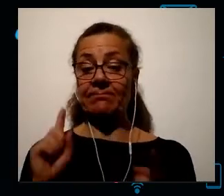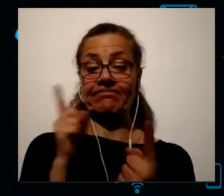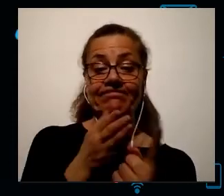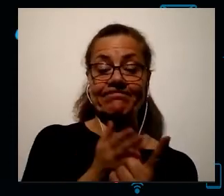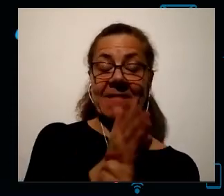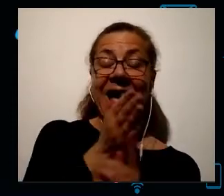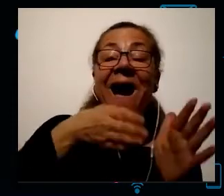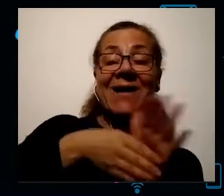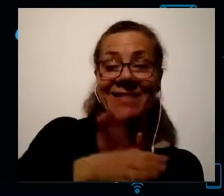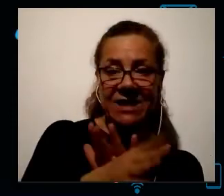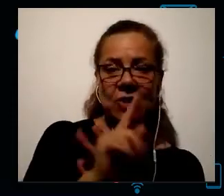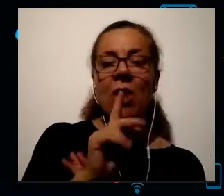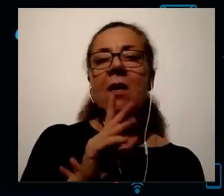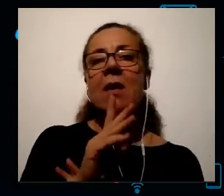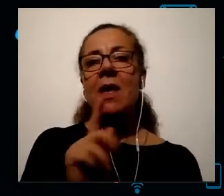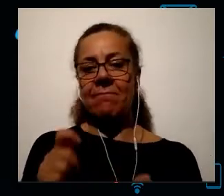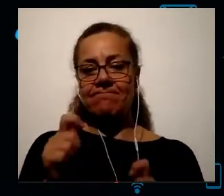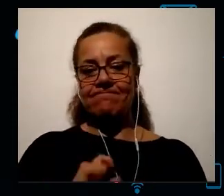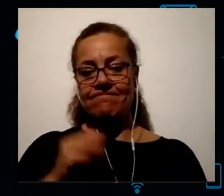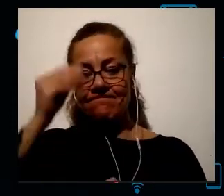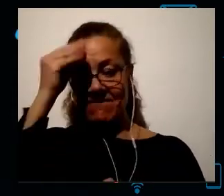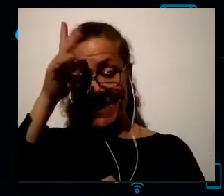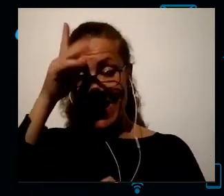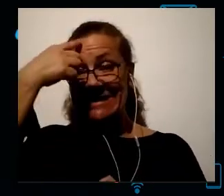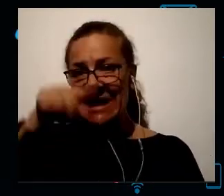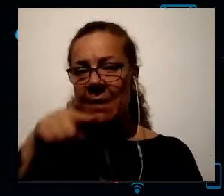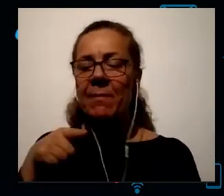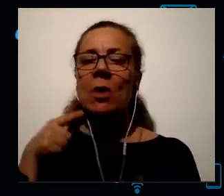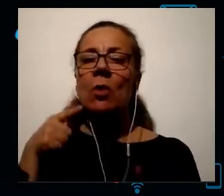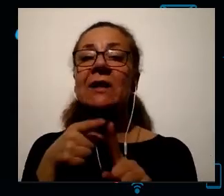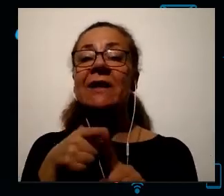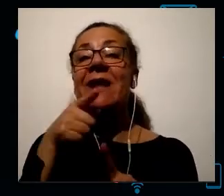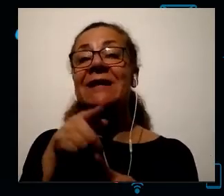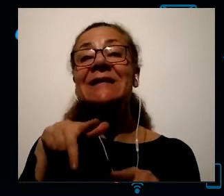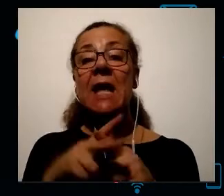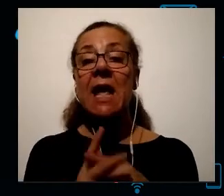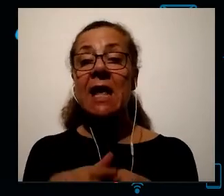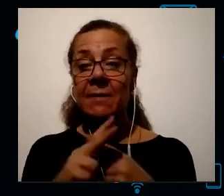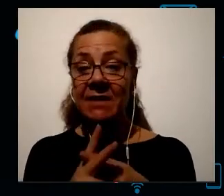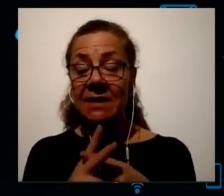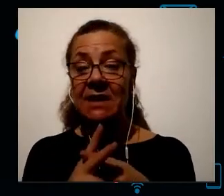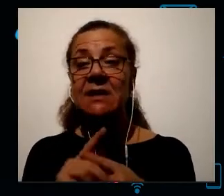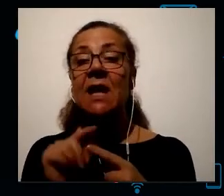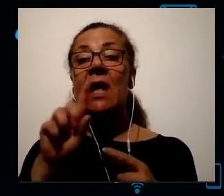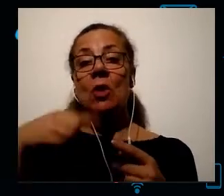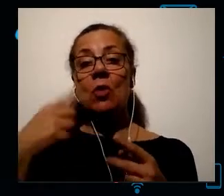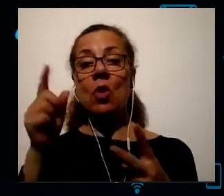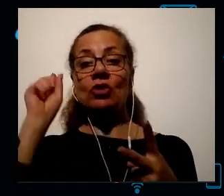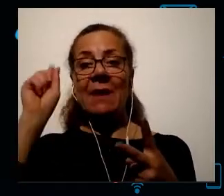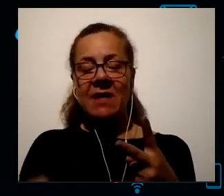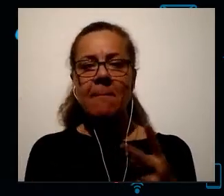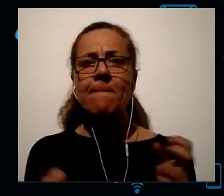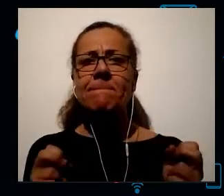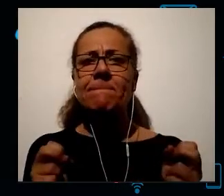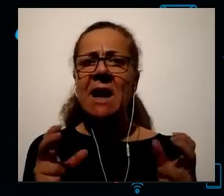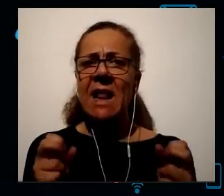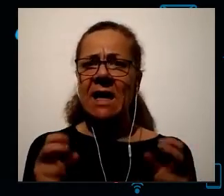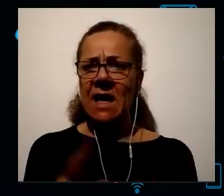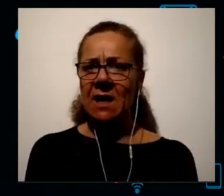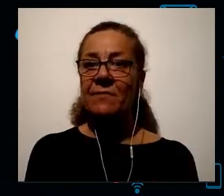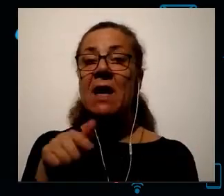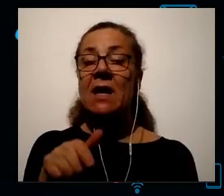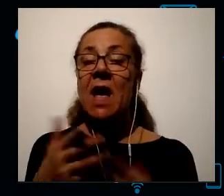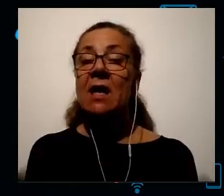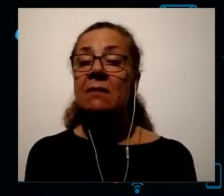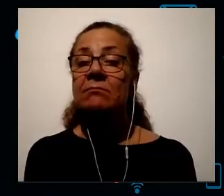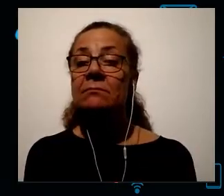acceso y la capacitación en el manejo de esas herramientas y luego está también el para que lo hacemos y ahí volvemos a esa